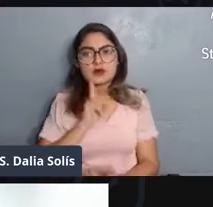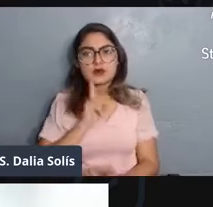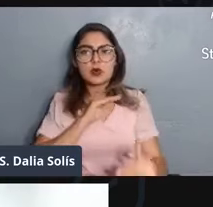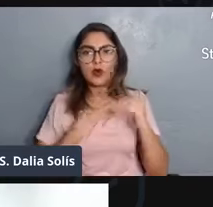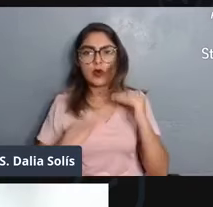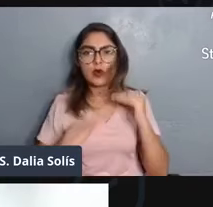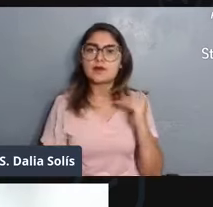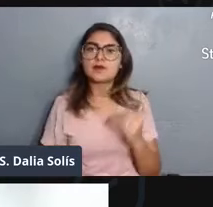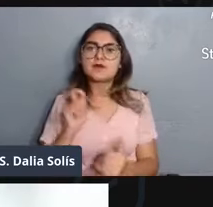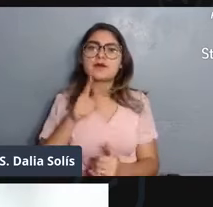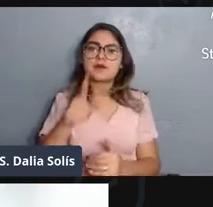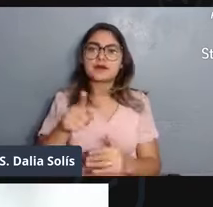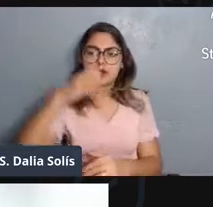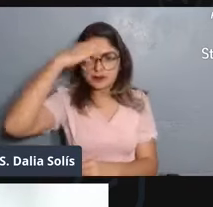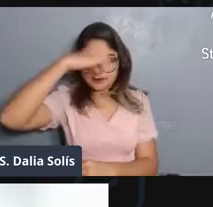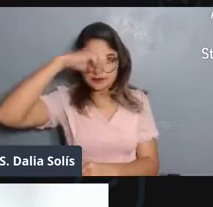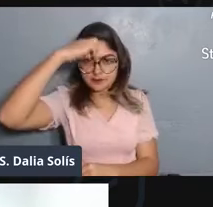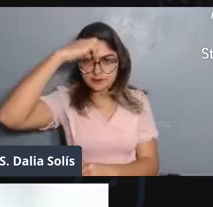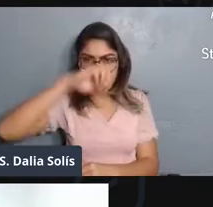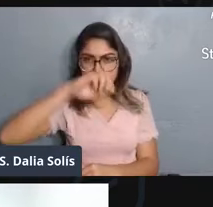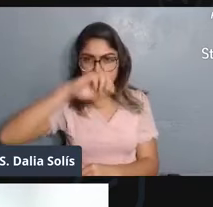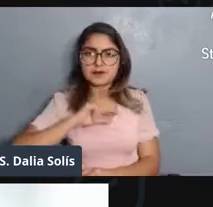entre ellos Diálogos en Confianza,